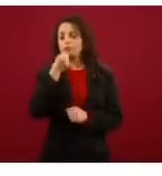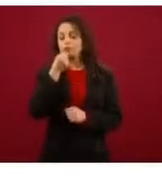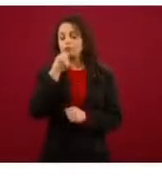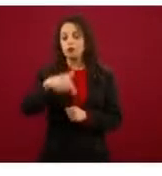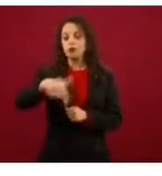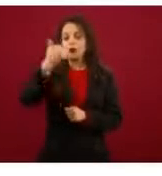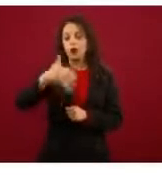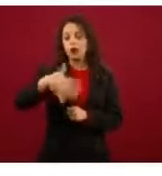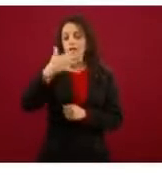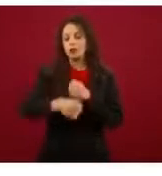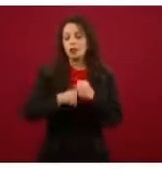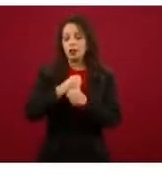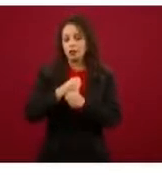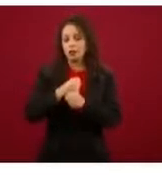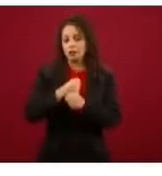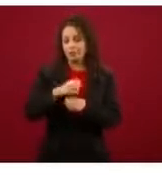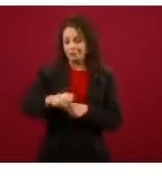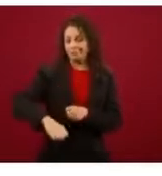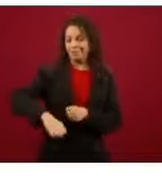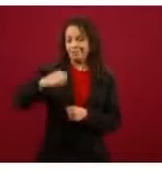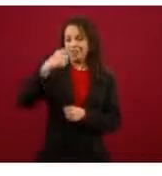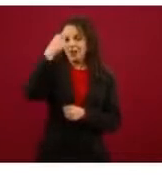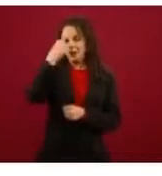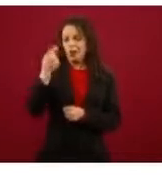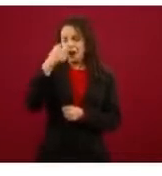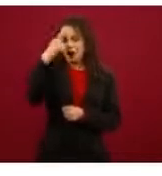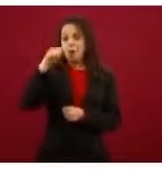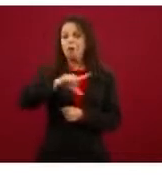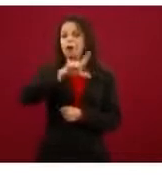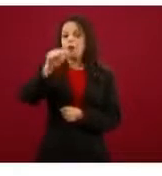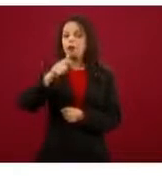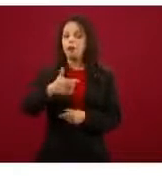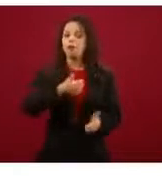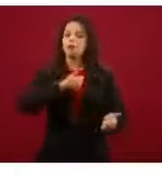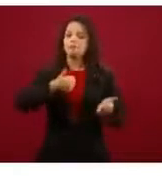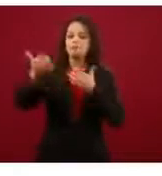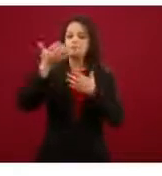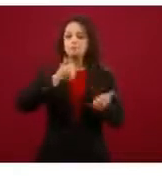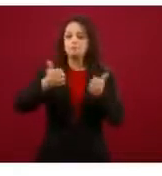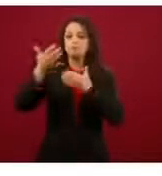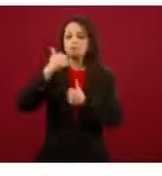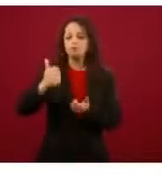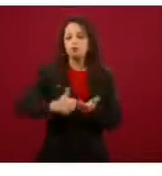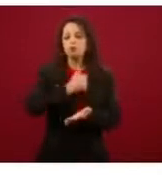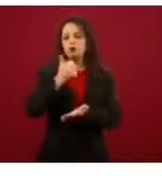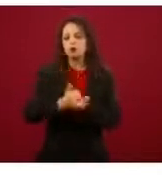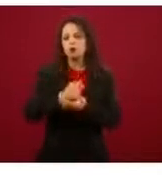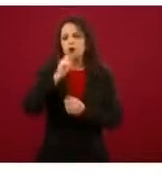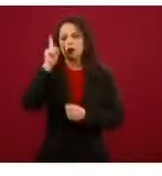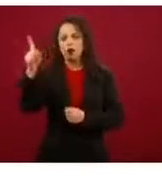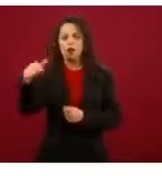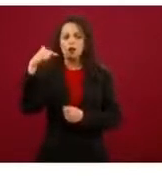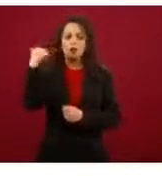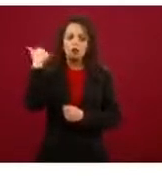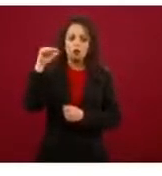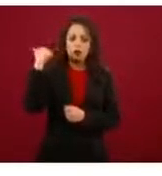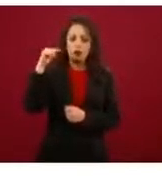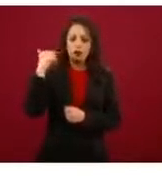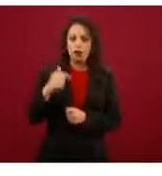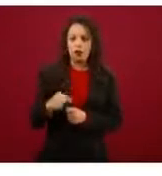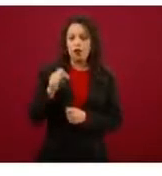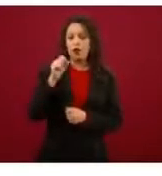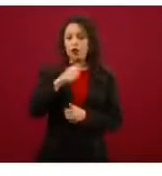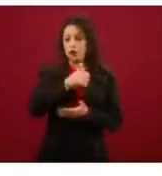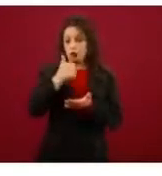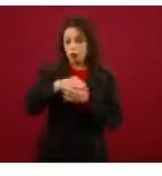15 años de edad para efecto de trasladarlas después a ciudades como Guadalajara, como Irapuato, la propia Ciudad de